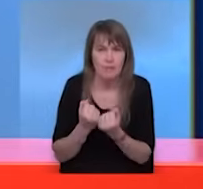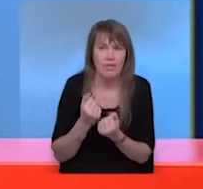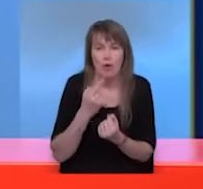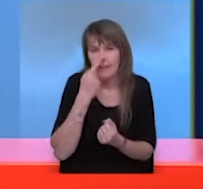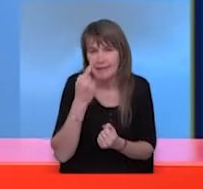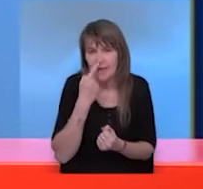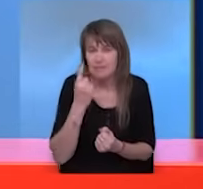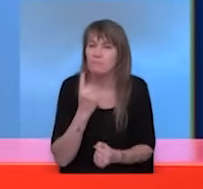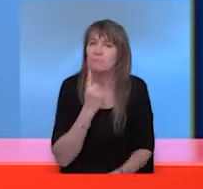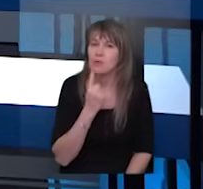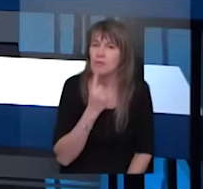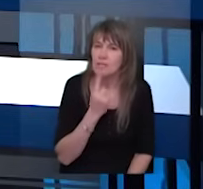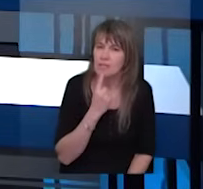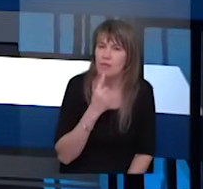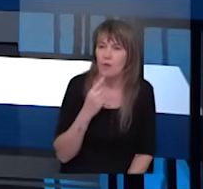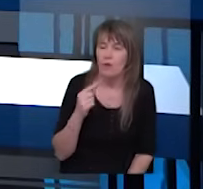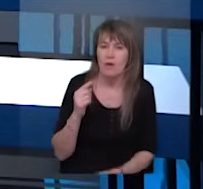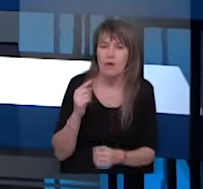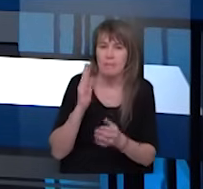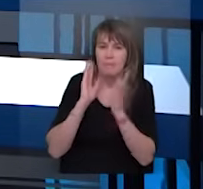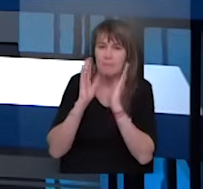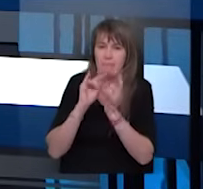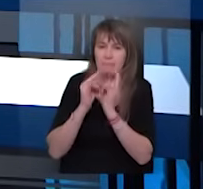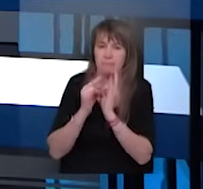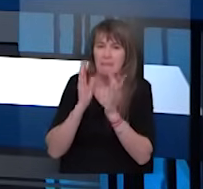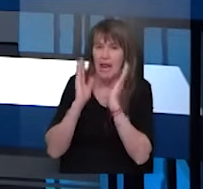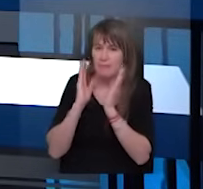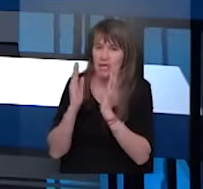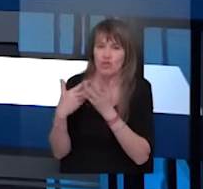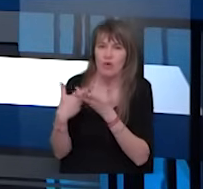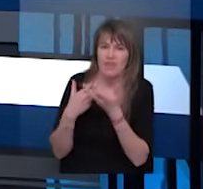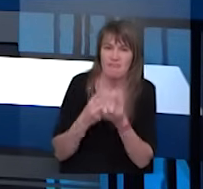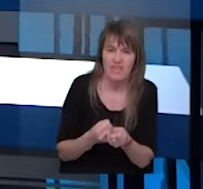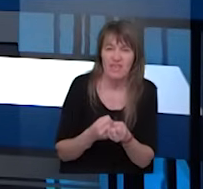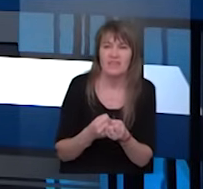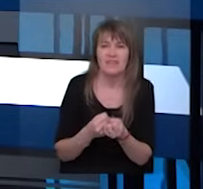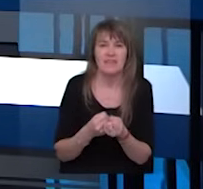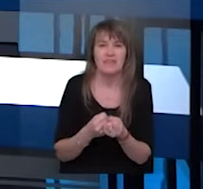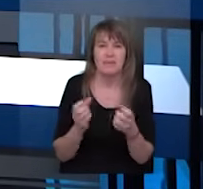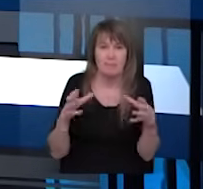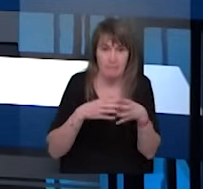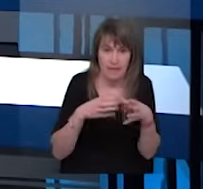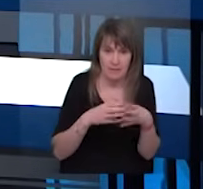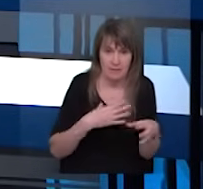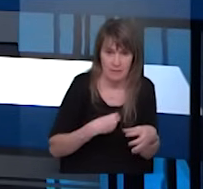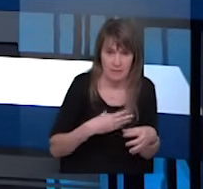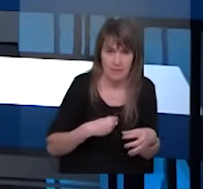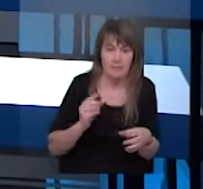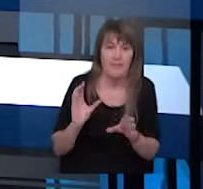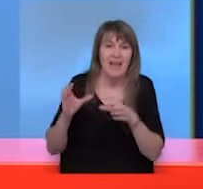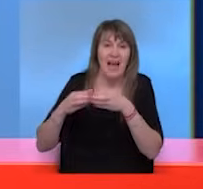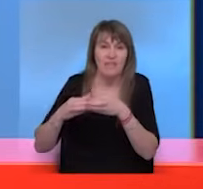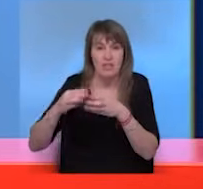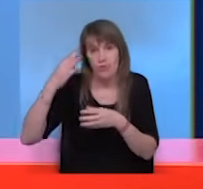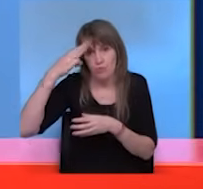se están defendiendo desde el parlamento y en específico se defendieron con ident desde el partido nacional y Cabildo abierto